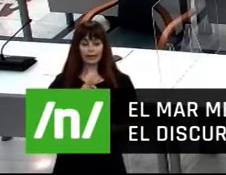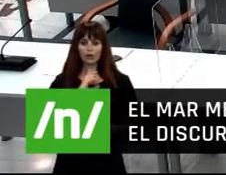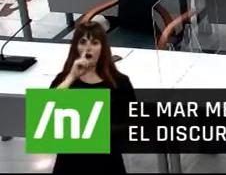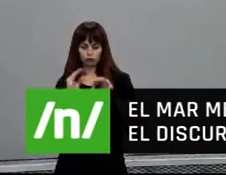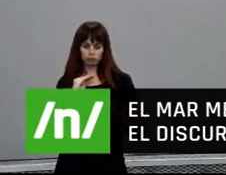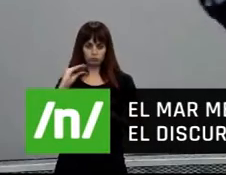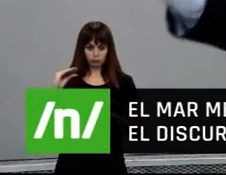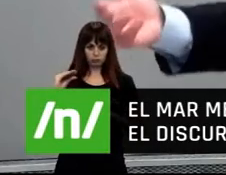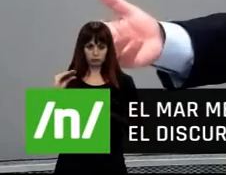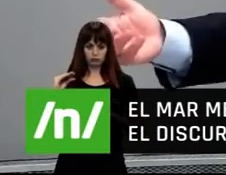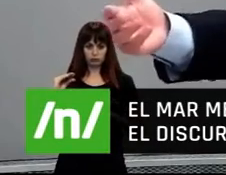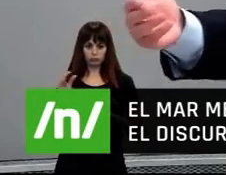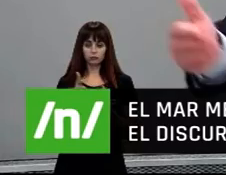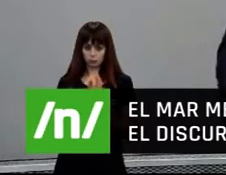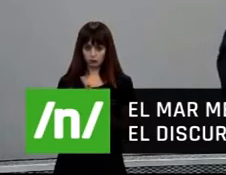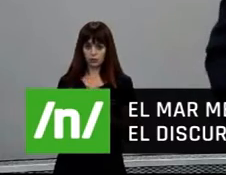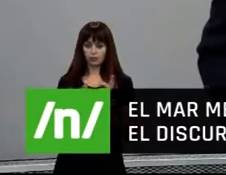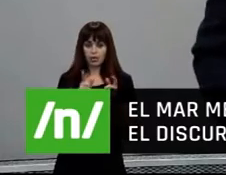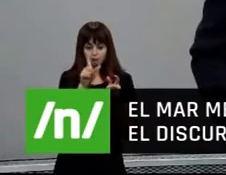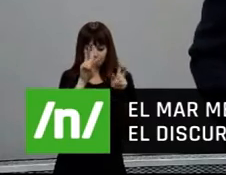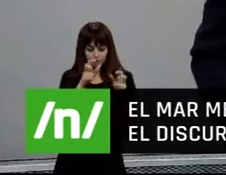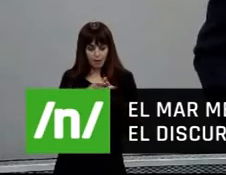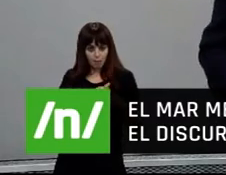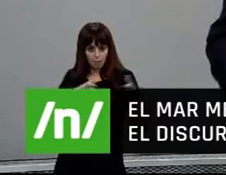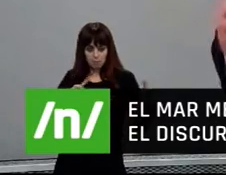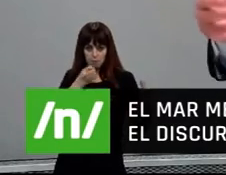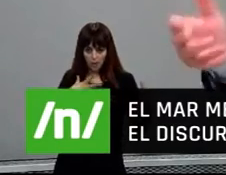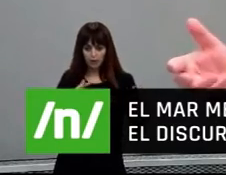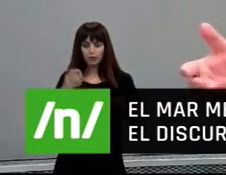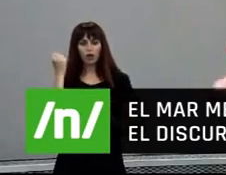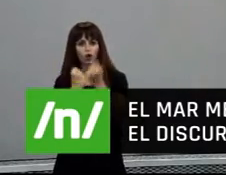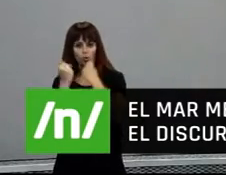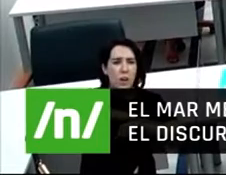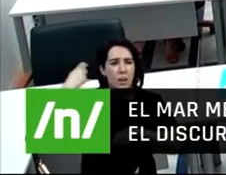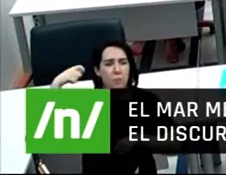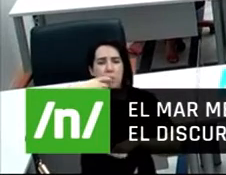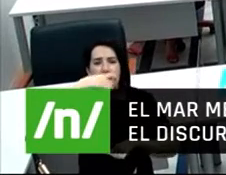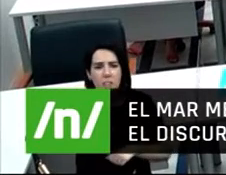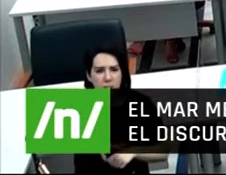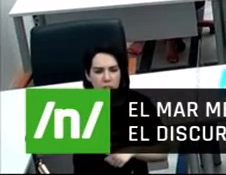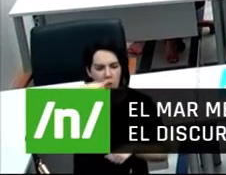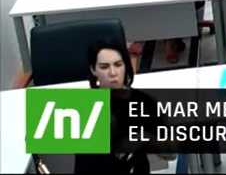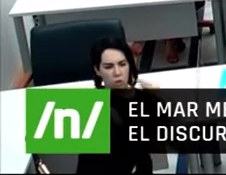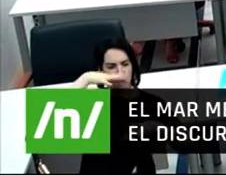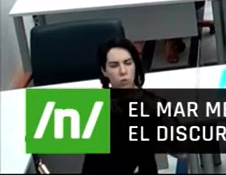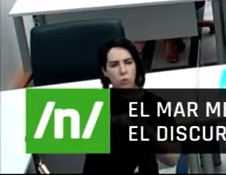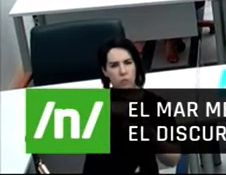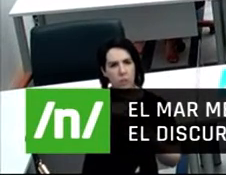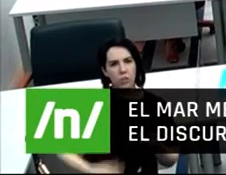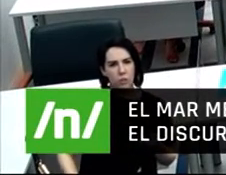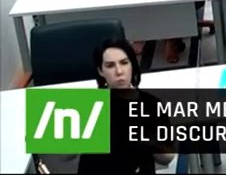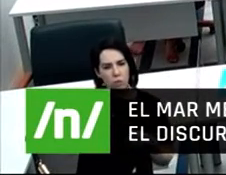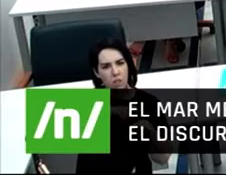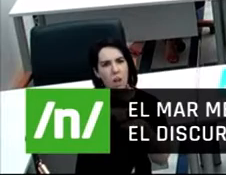por la situación económica actual. Augura un otoño complicado. Tras hacer repaso de sus políticas en este ámbito, ha pedido el apoyo